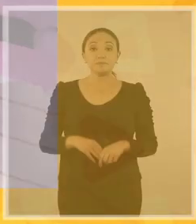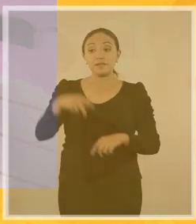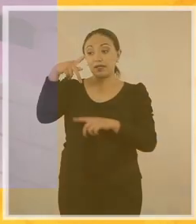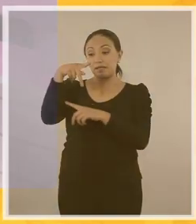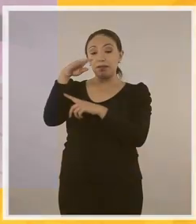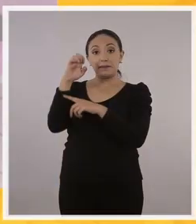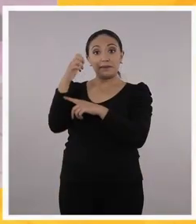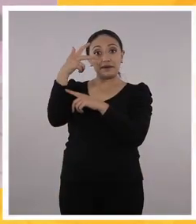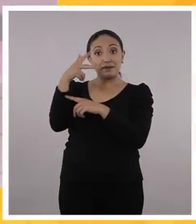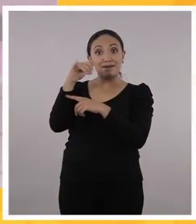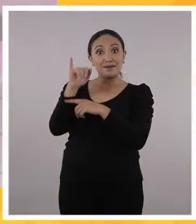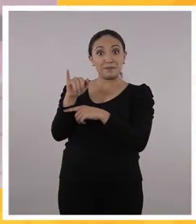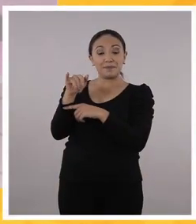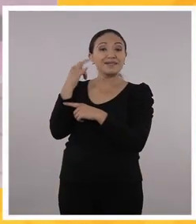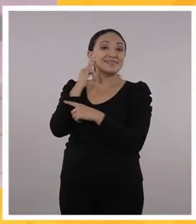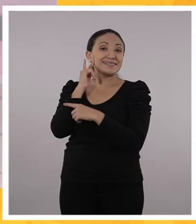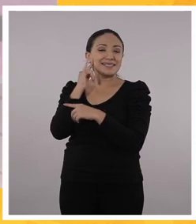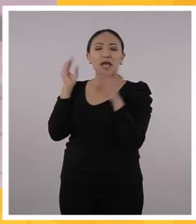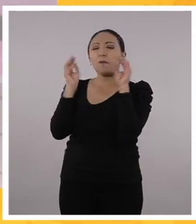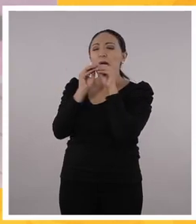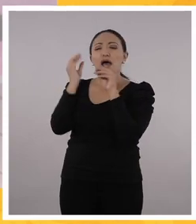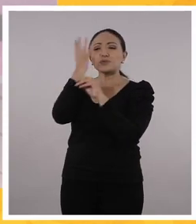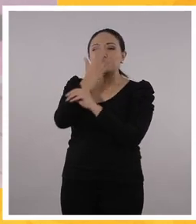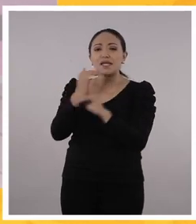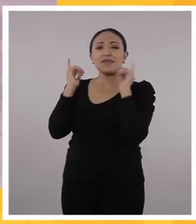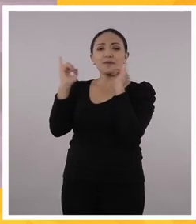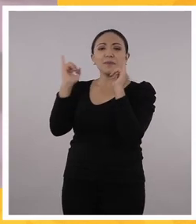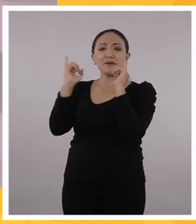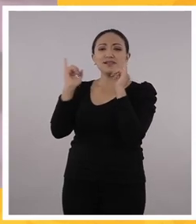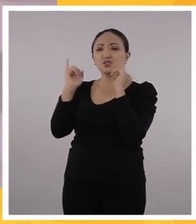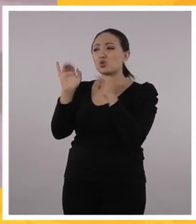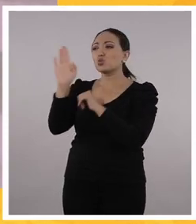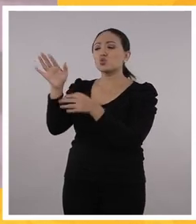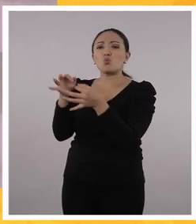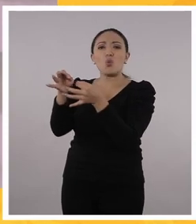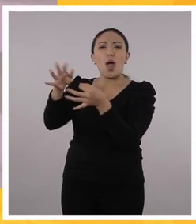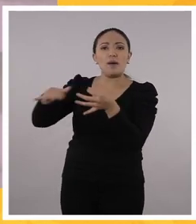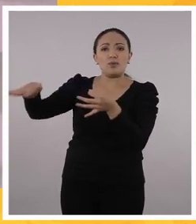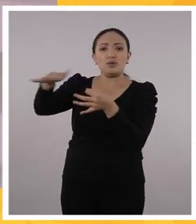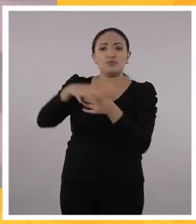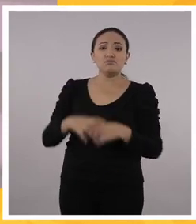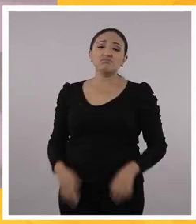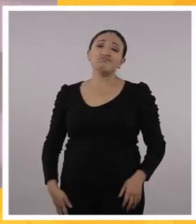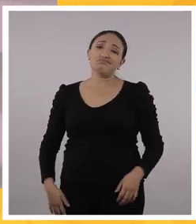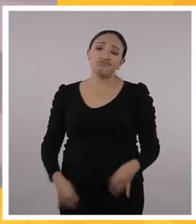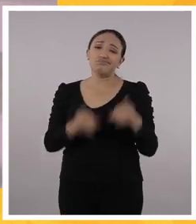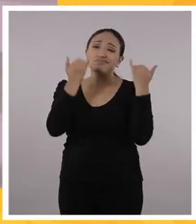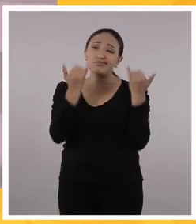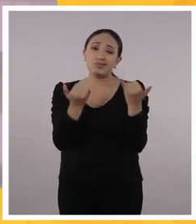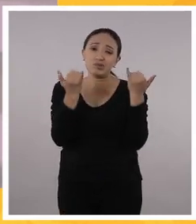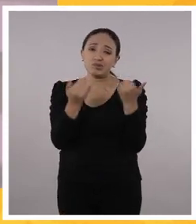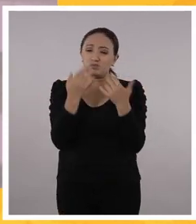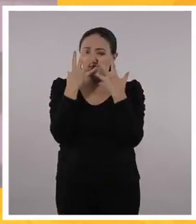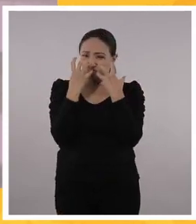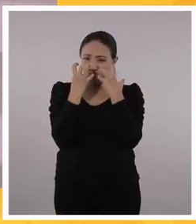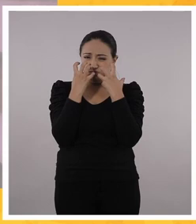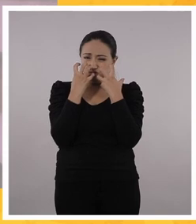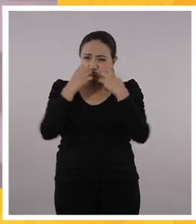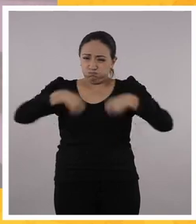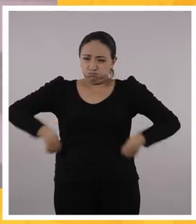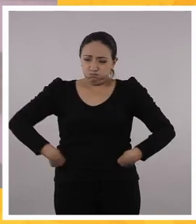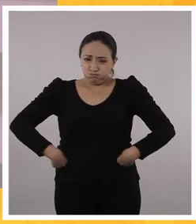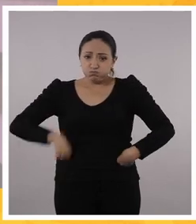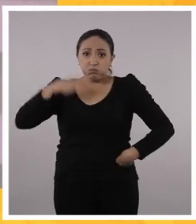Pechi es la niña más alegre y divertida de todo el pueblo. Oh. Aunque hoy está muy enojada.